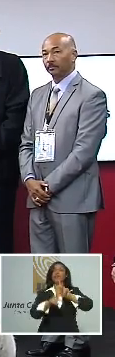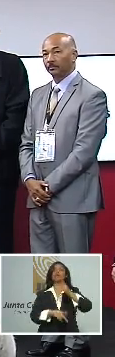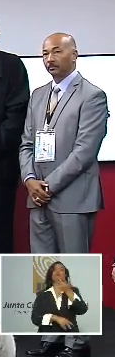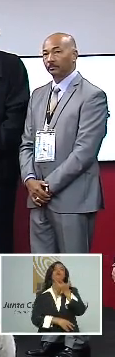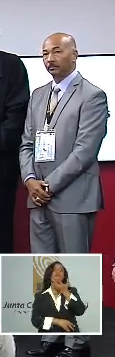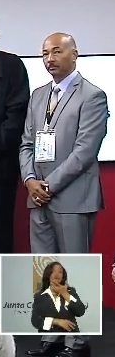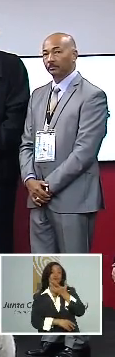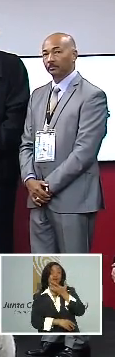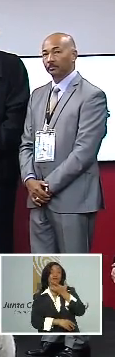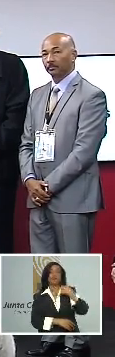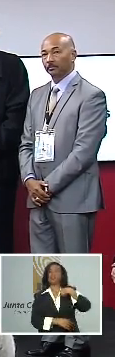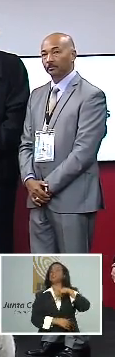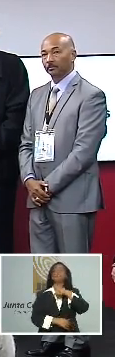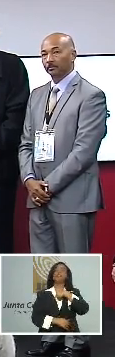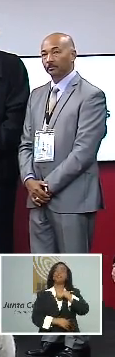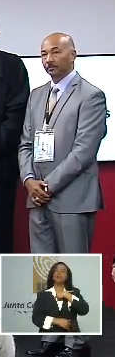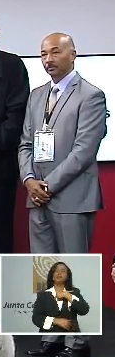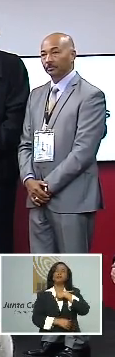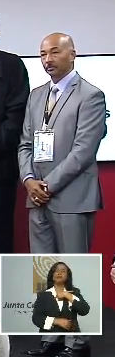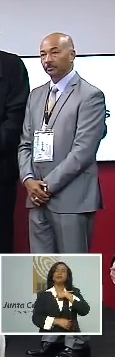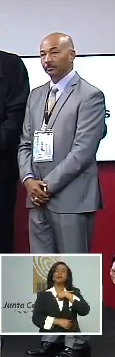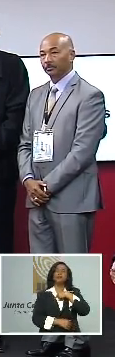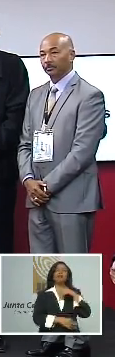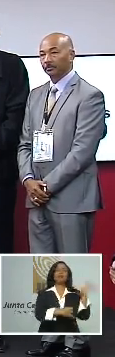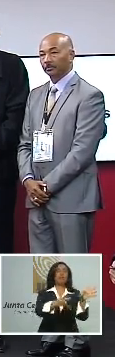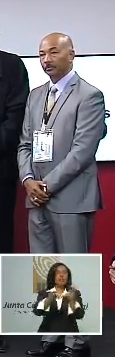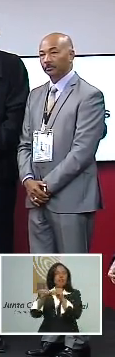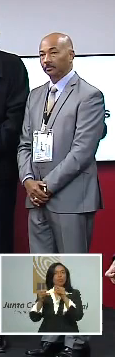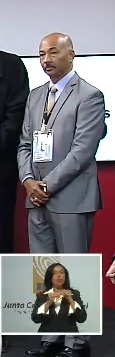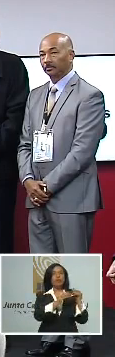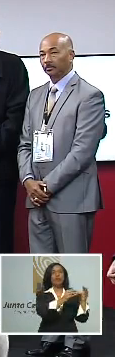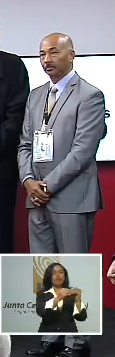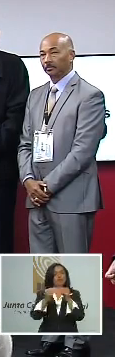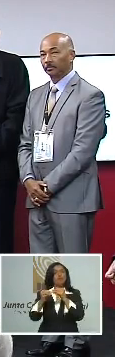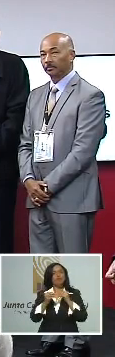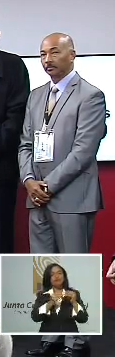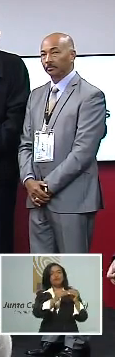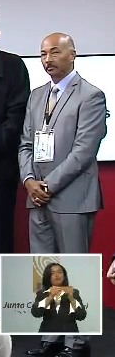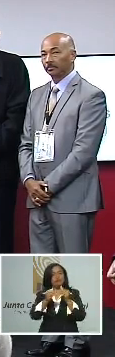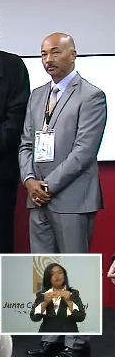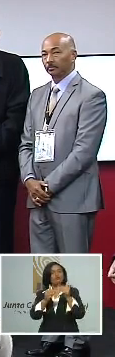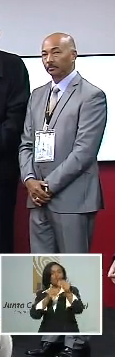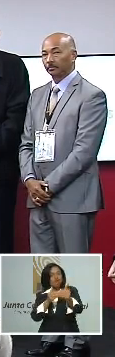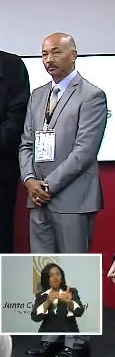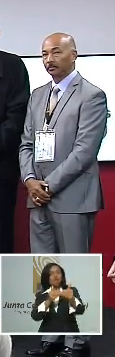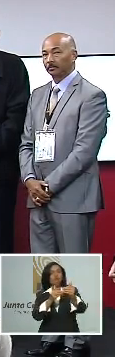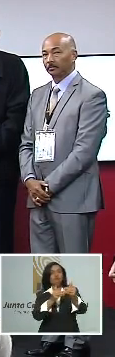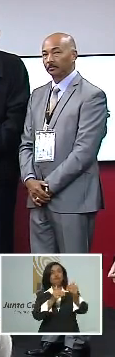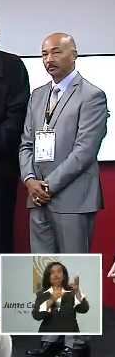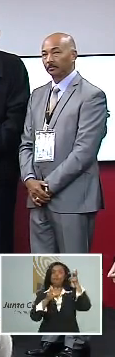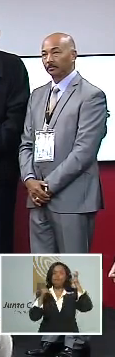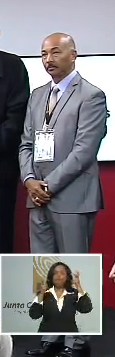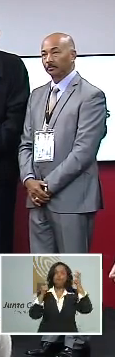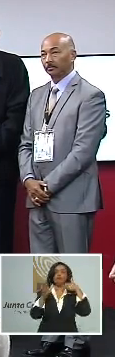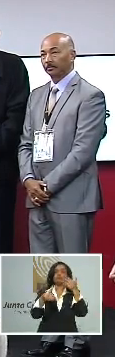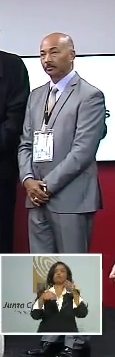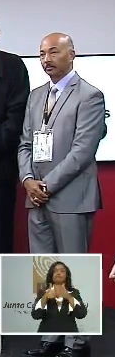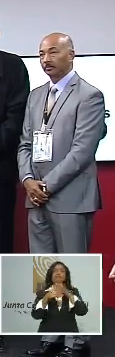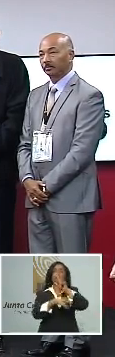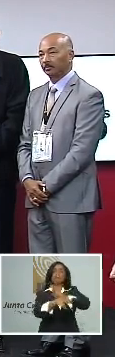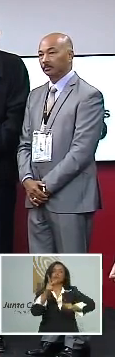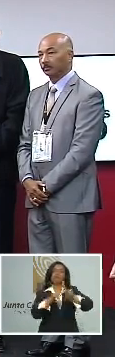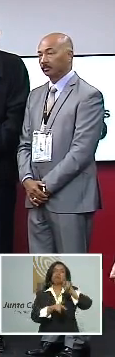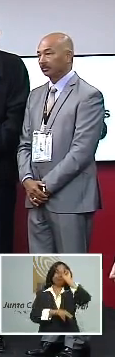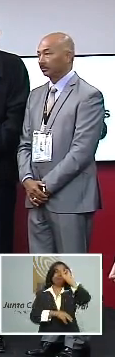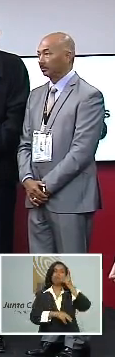estar permanentemente en reuniones, escuchando al pueblo dominicano, inquietudes, ideas, y para eso